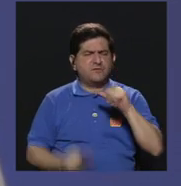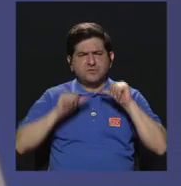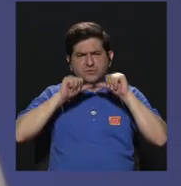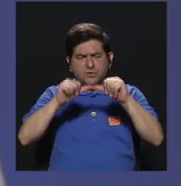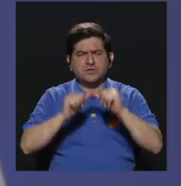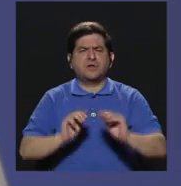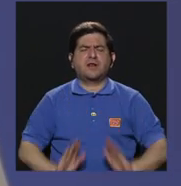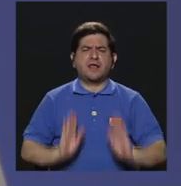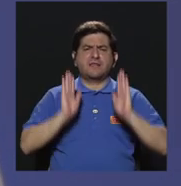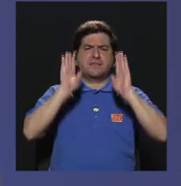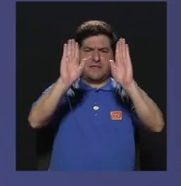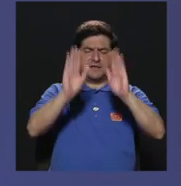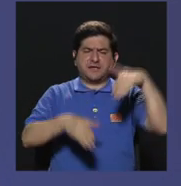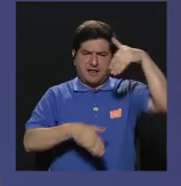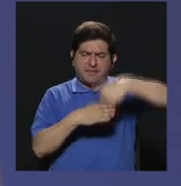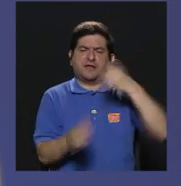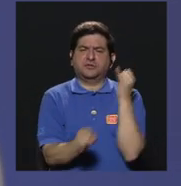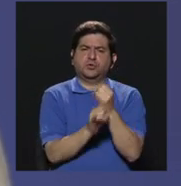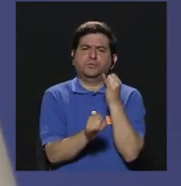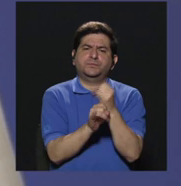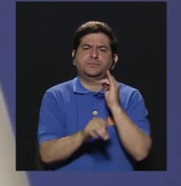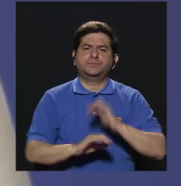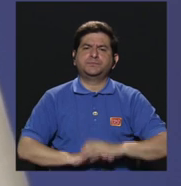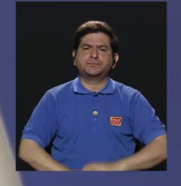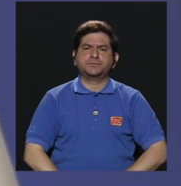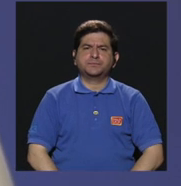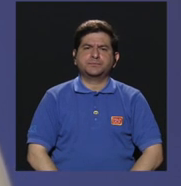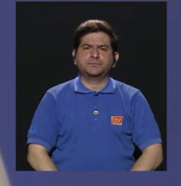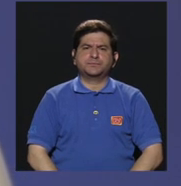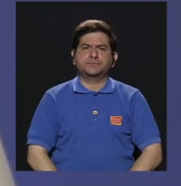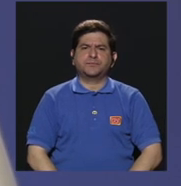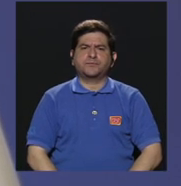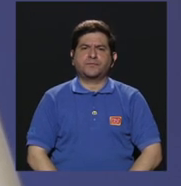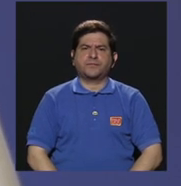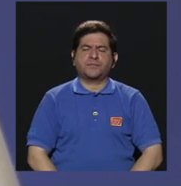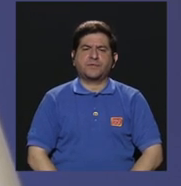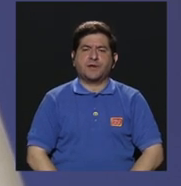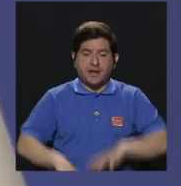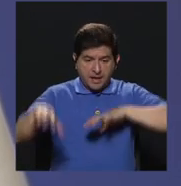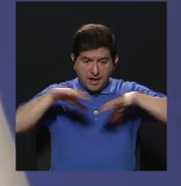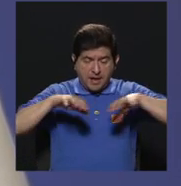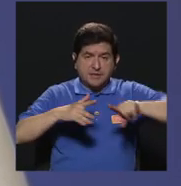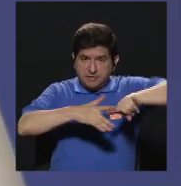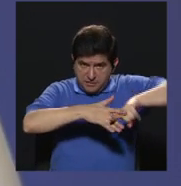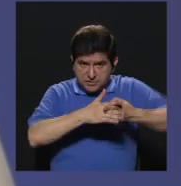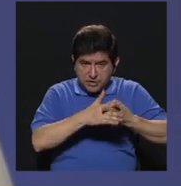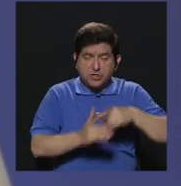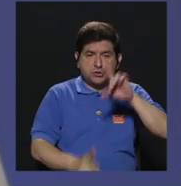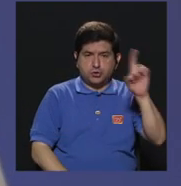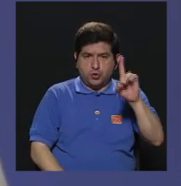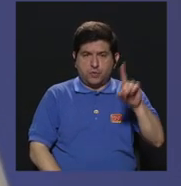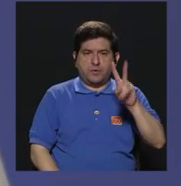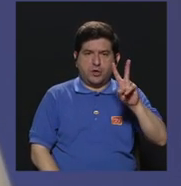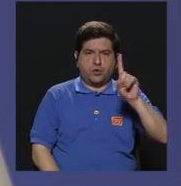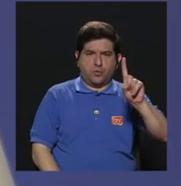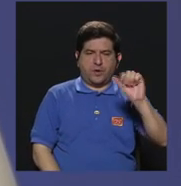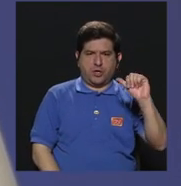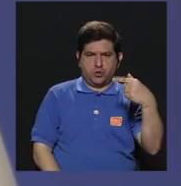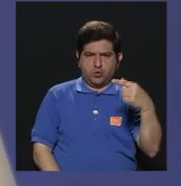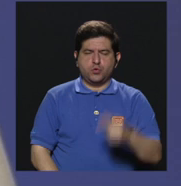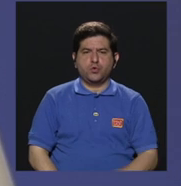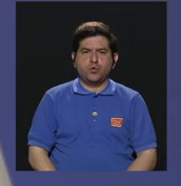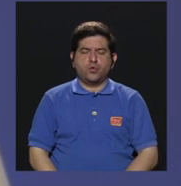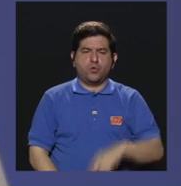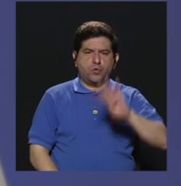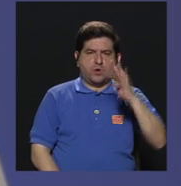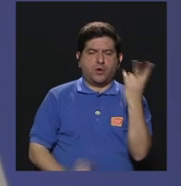de la excelencia en nuestra institución. La programación de actividades dio inicio el domingo 21 de agosto con